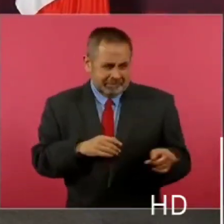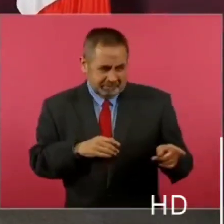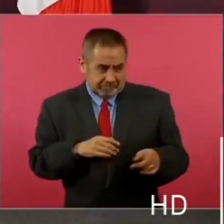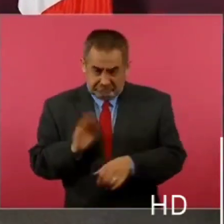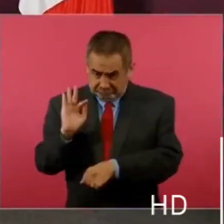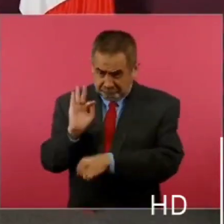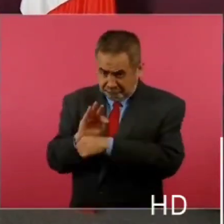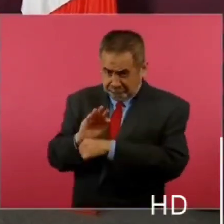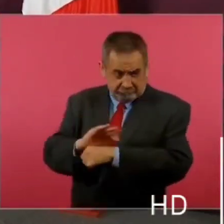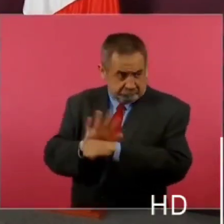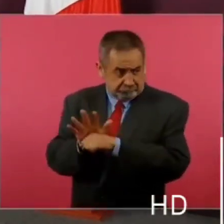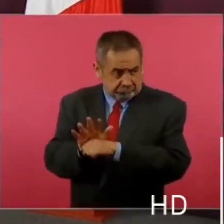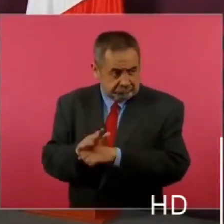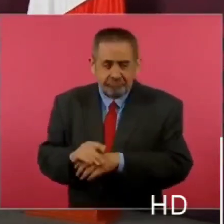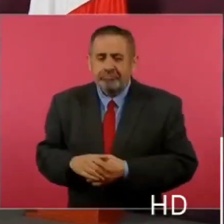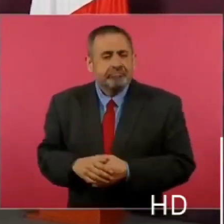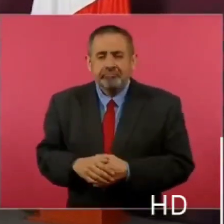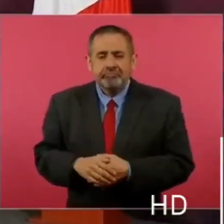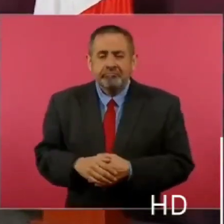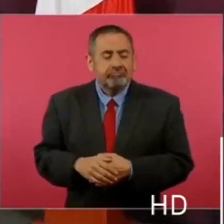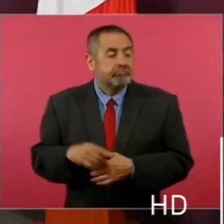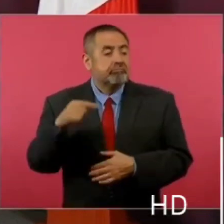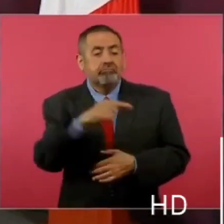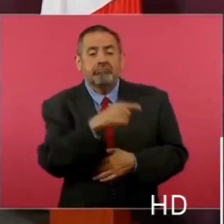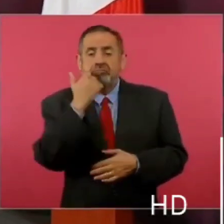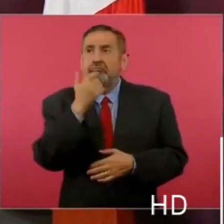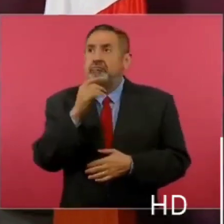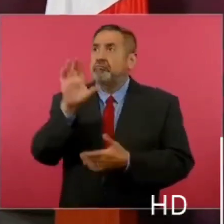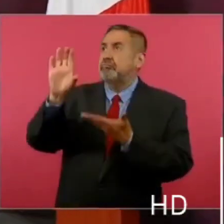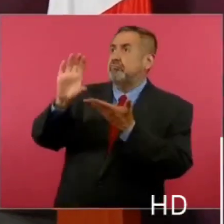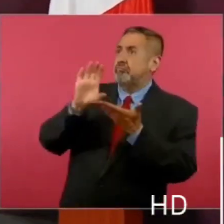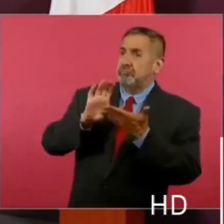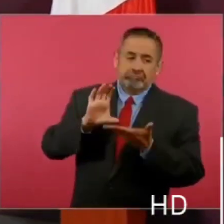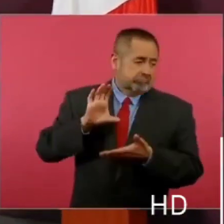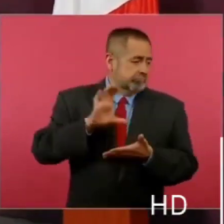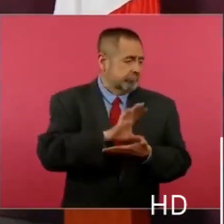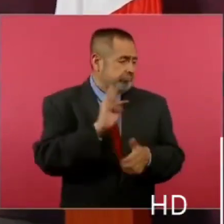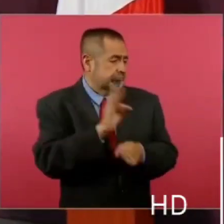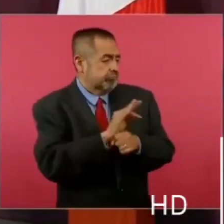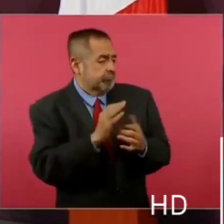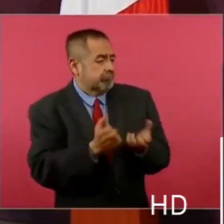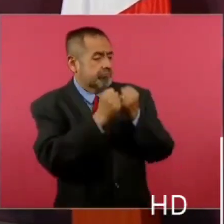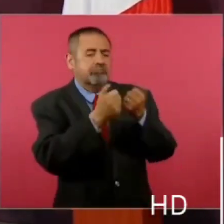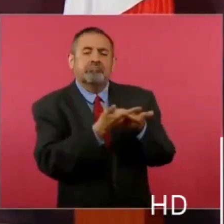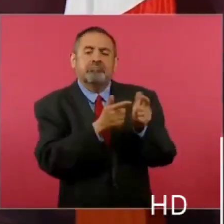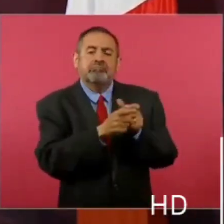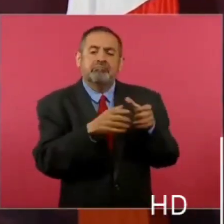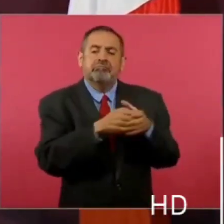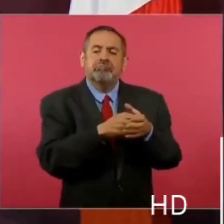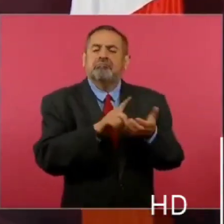Para rescatar a los de arriba, como lo hicieron con el FOBAPROA,